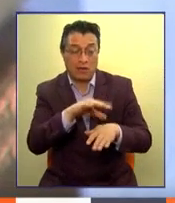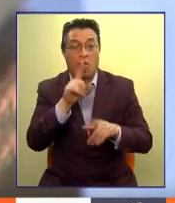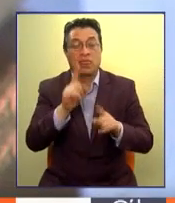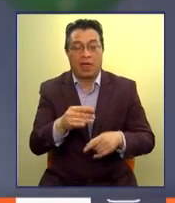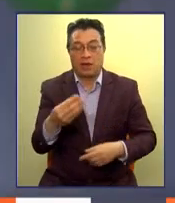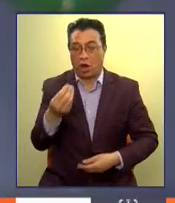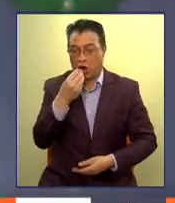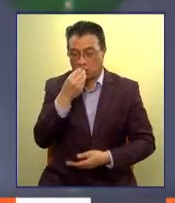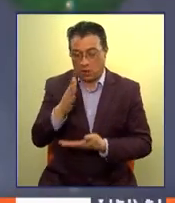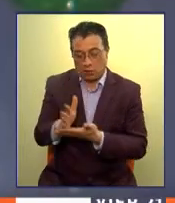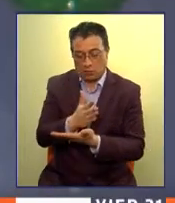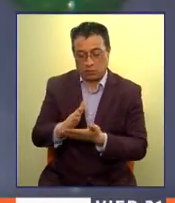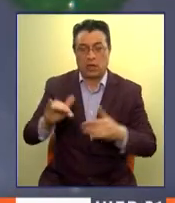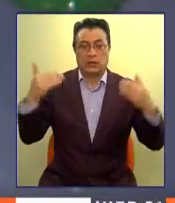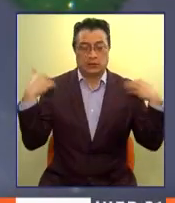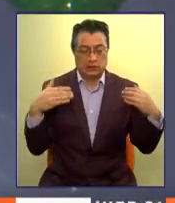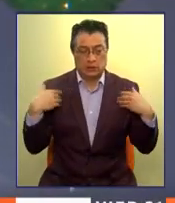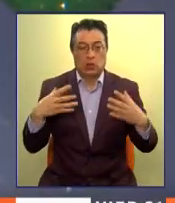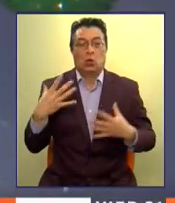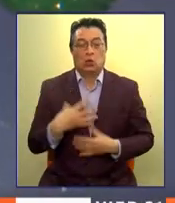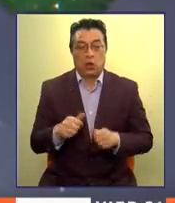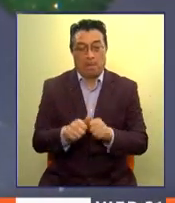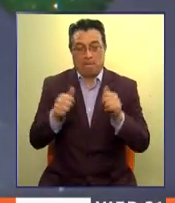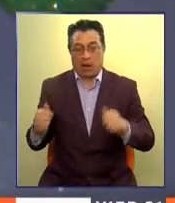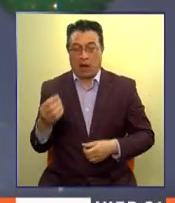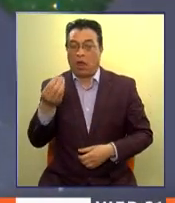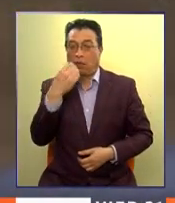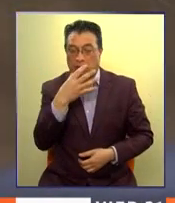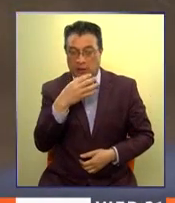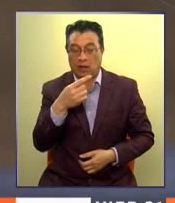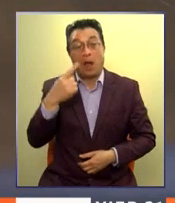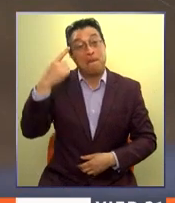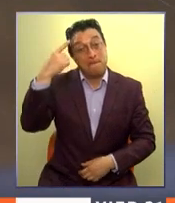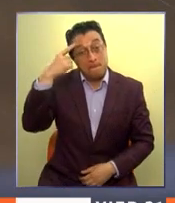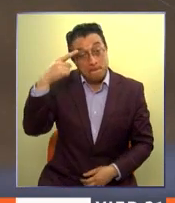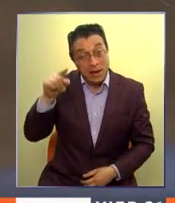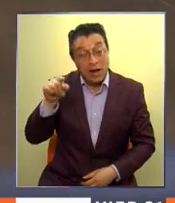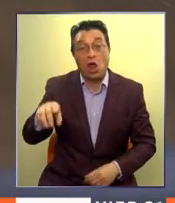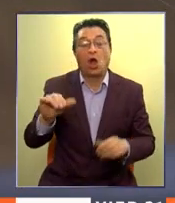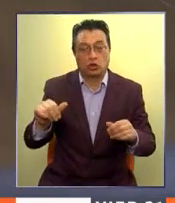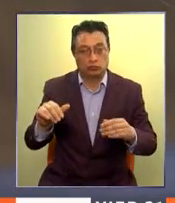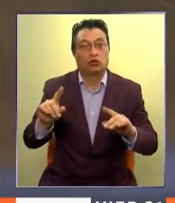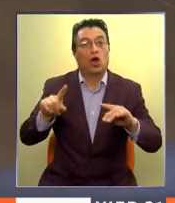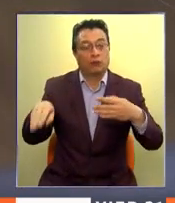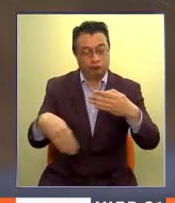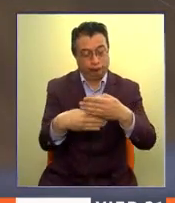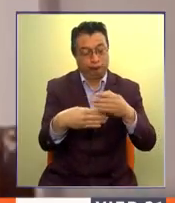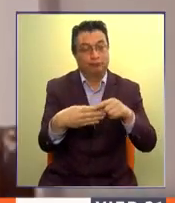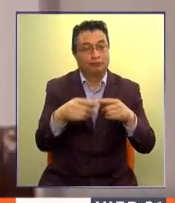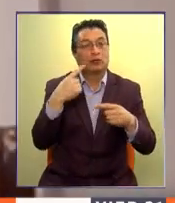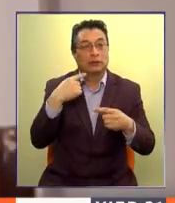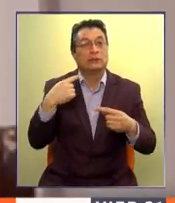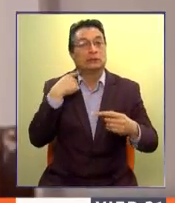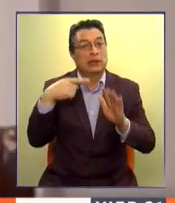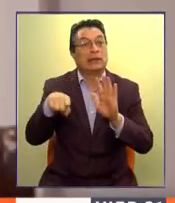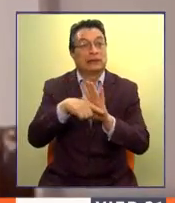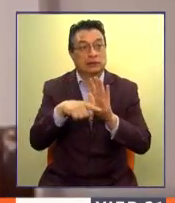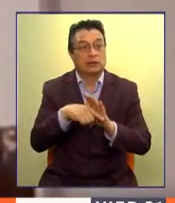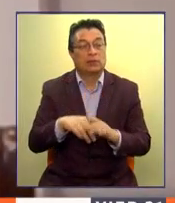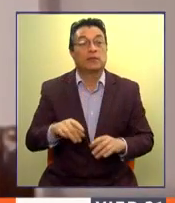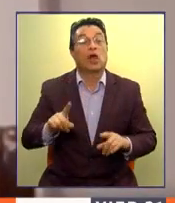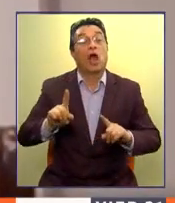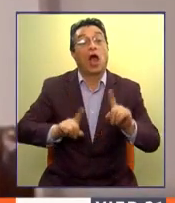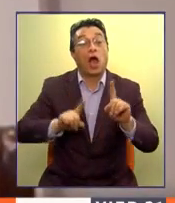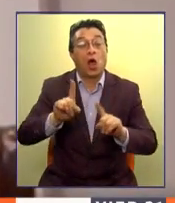ejercicio para lograr bajar de peso pero también éstos ligamentos conllevan varios efectos secundarios condiciones asociadas